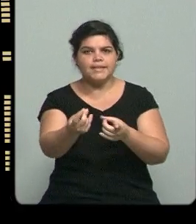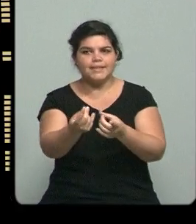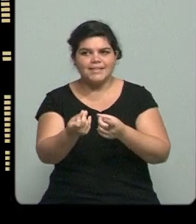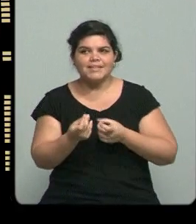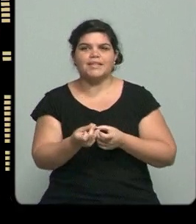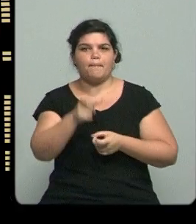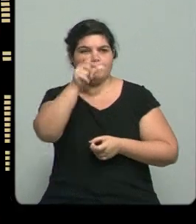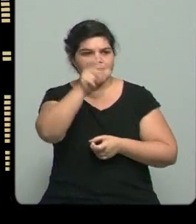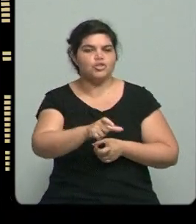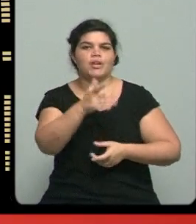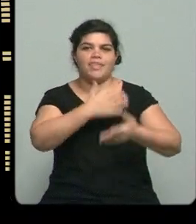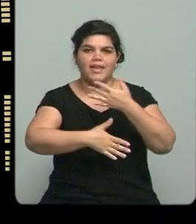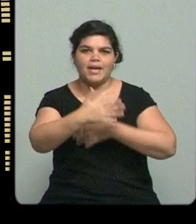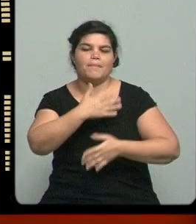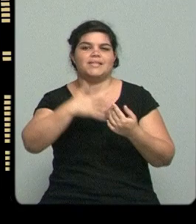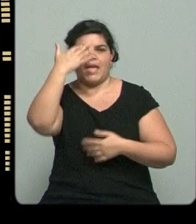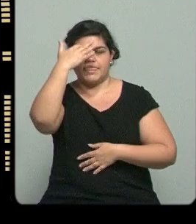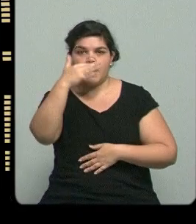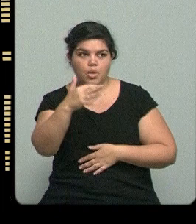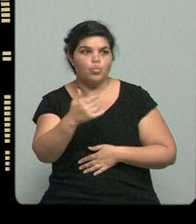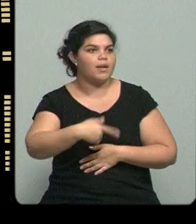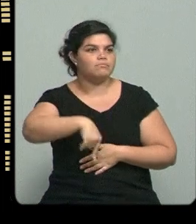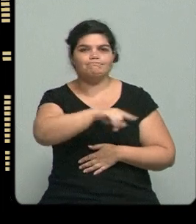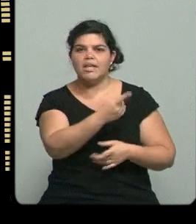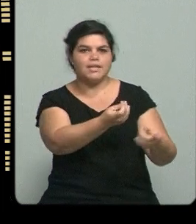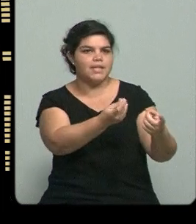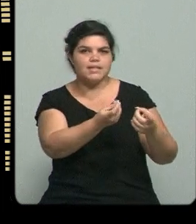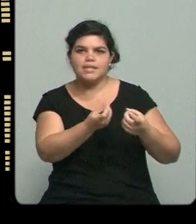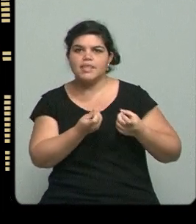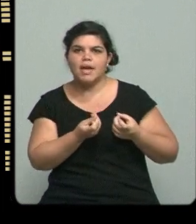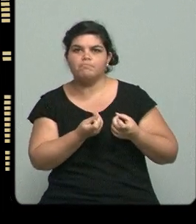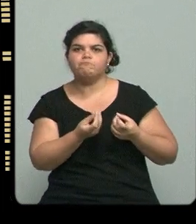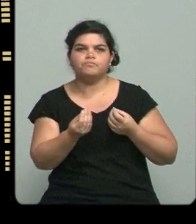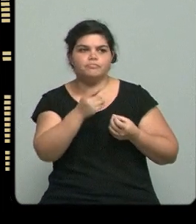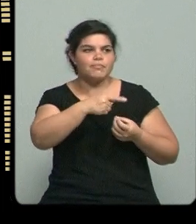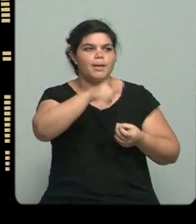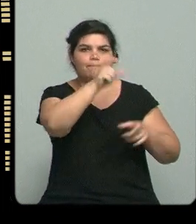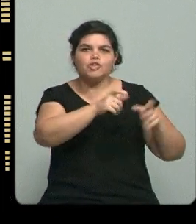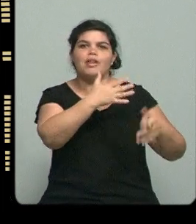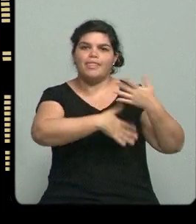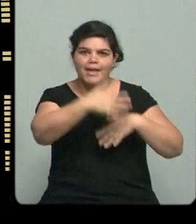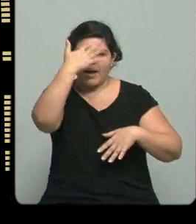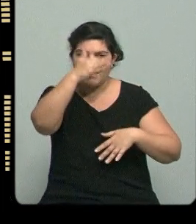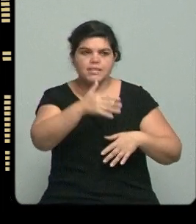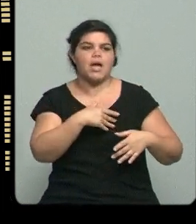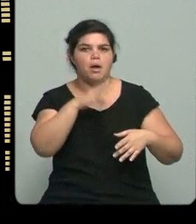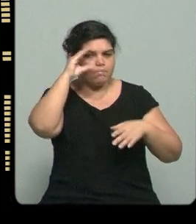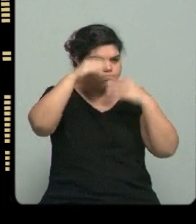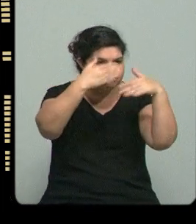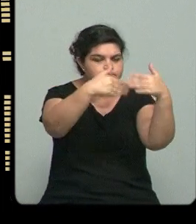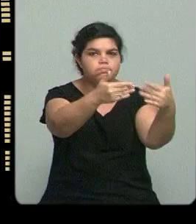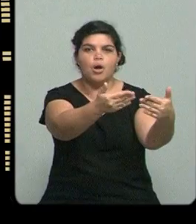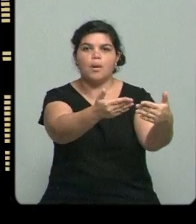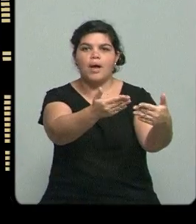discapacidad, en este caso intelectual, que esté especializadamente formado para poder desempeñar